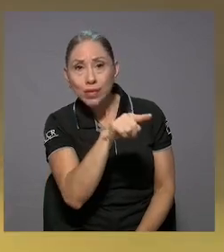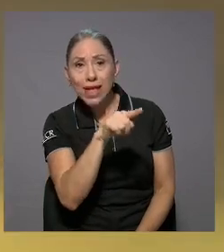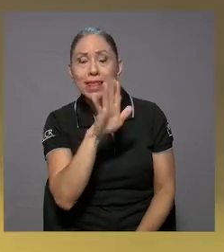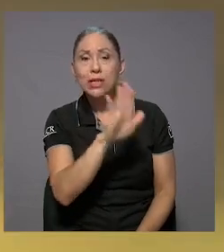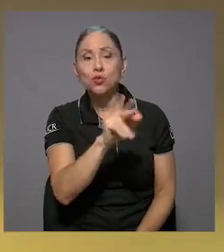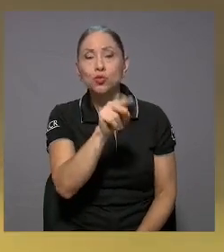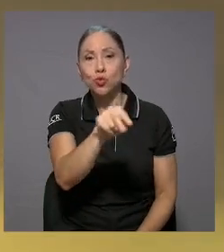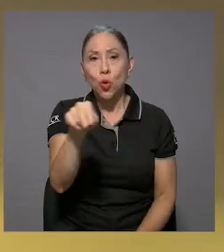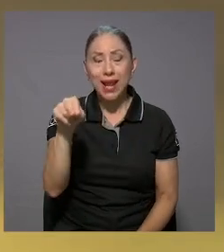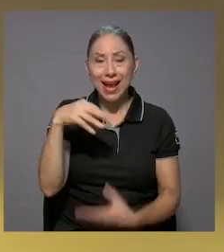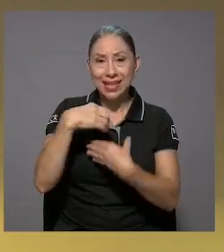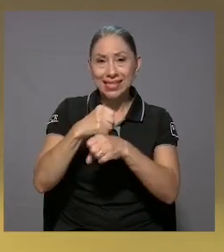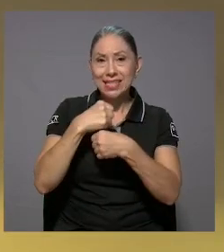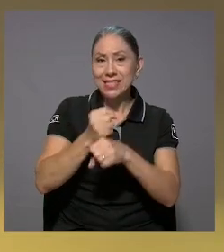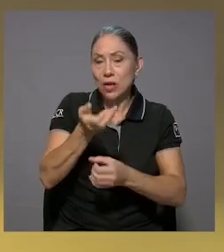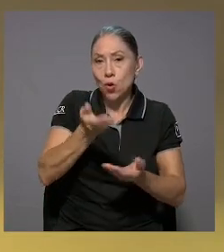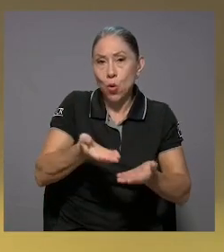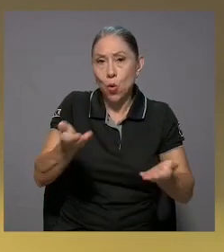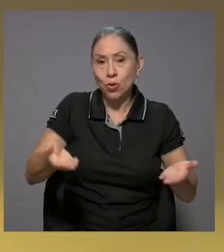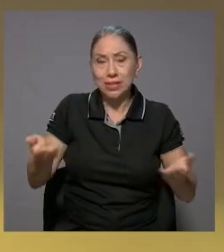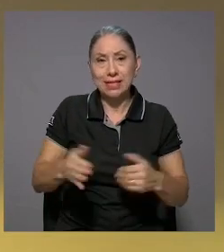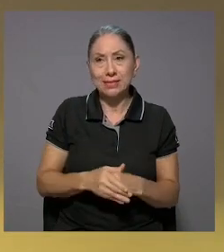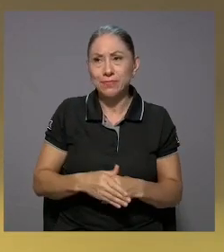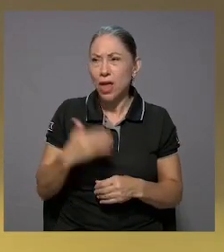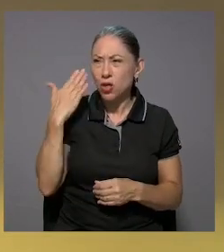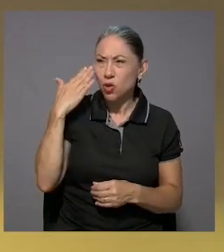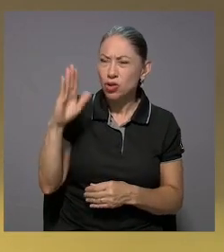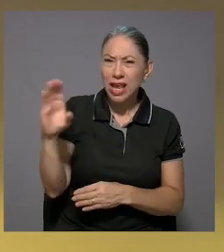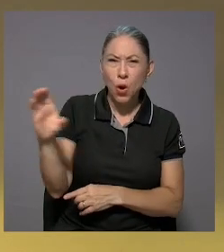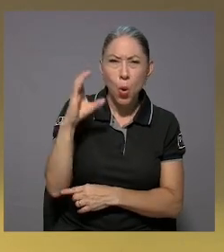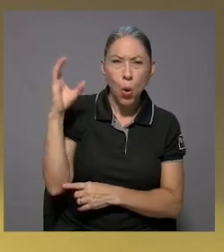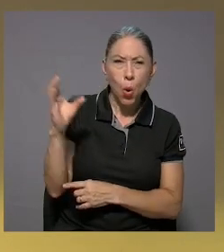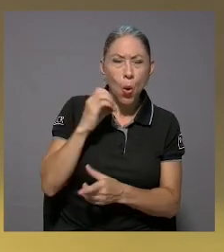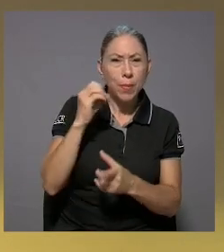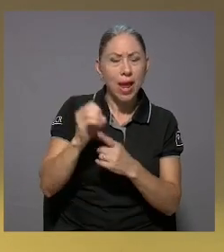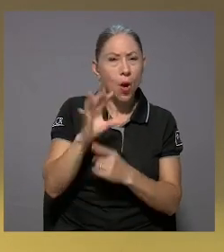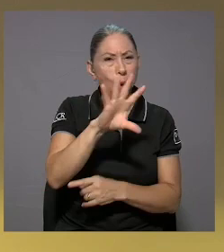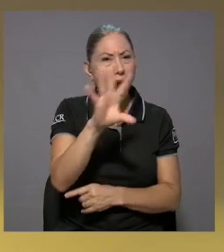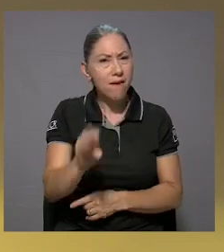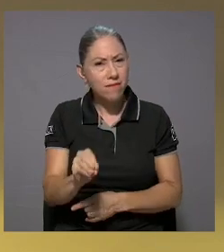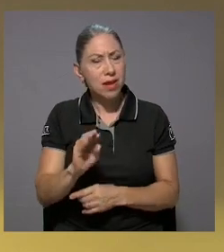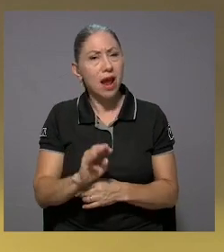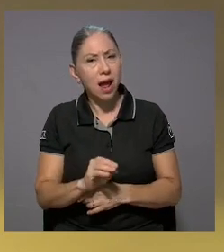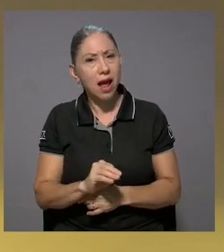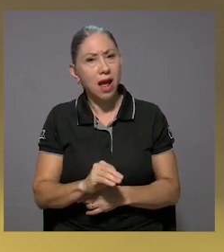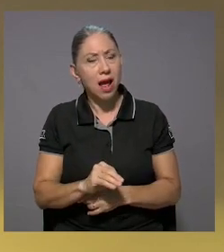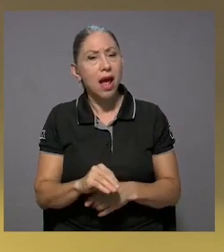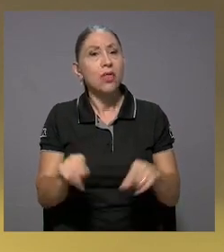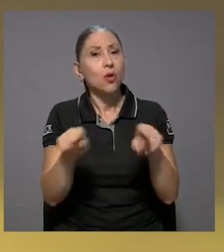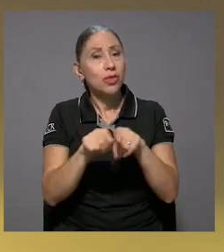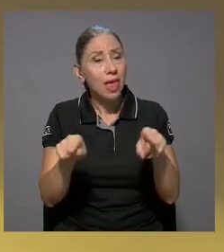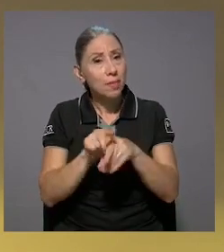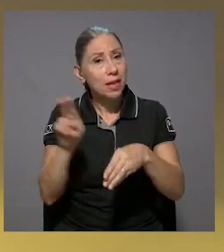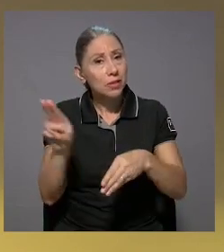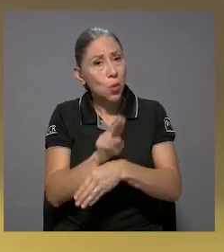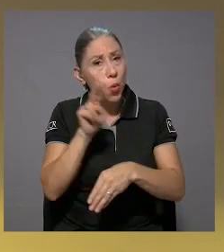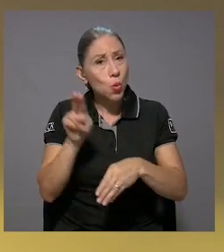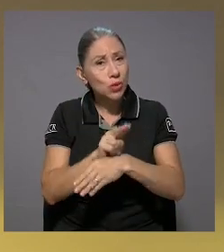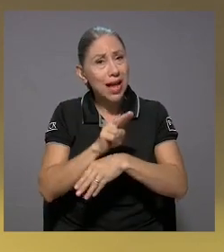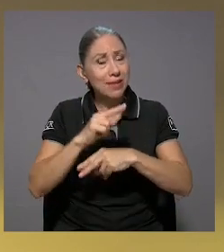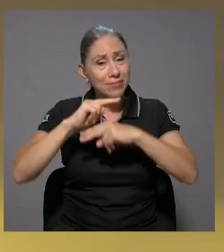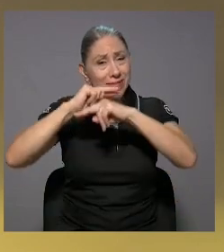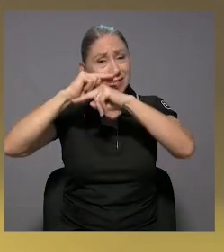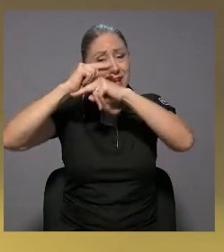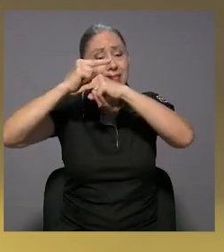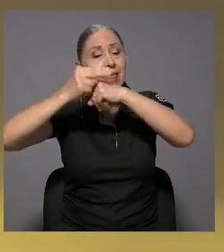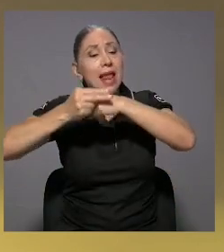sus colegas hicieron cosas, no sé si en Colombia o en África, donde además usan imágenes